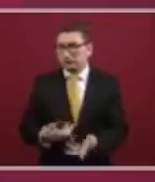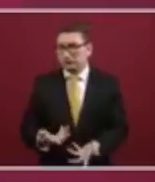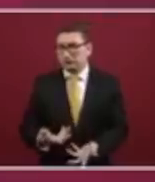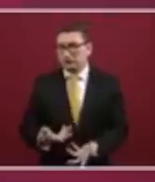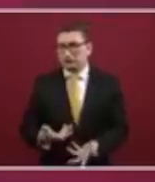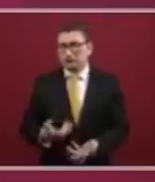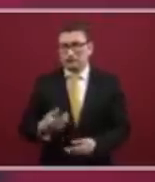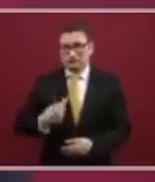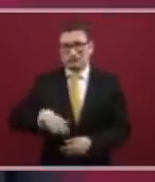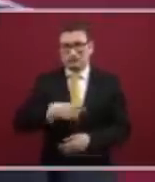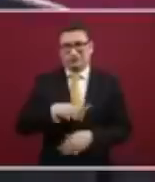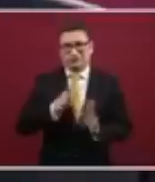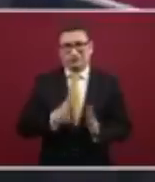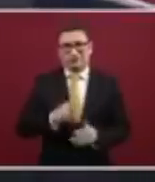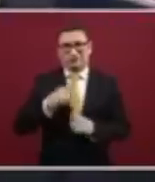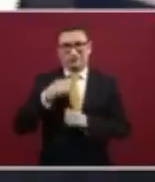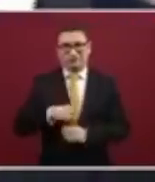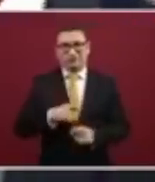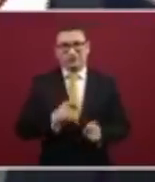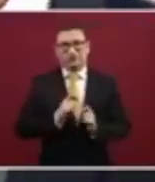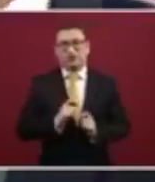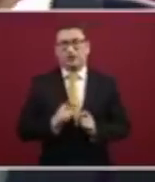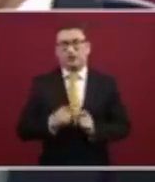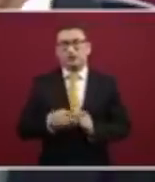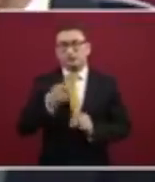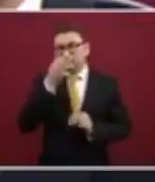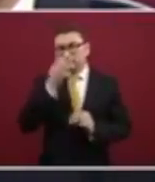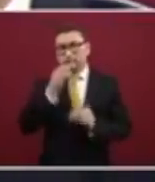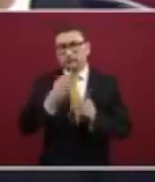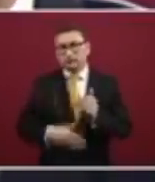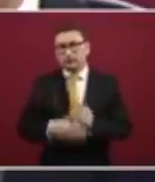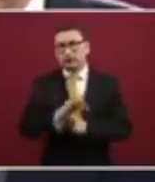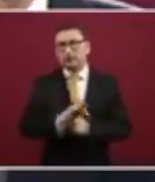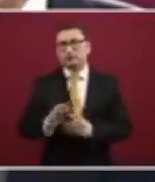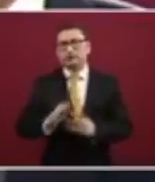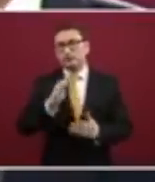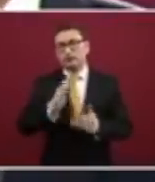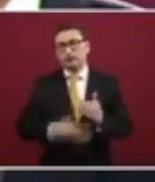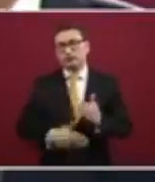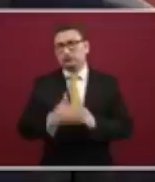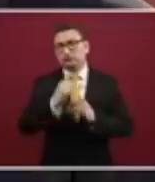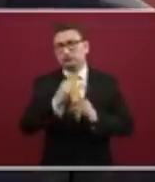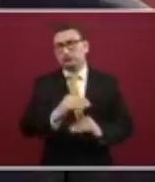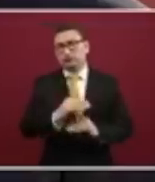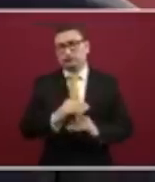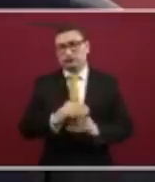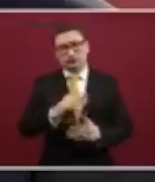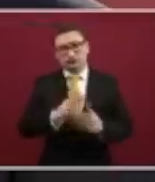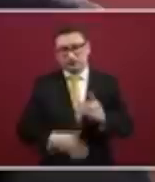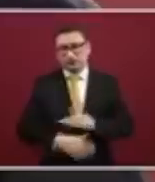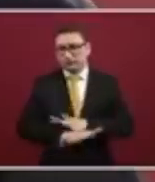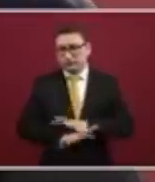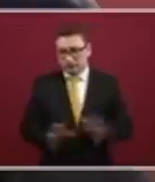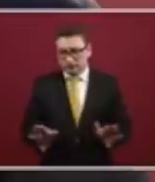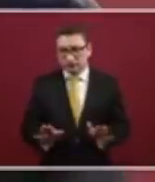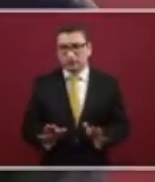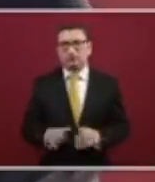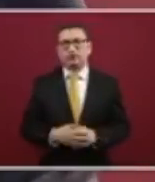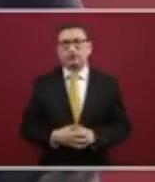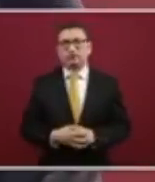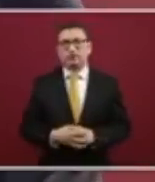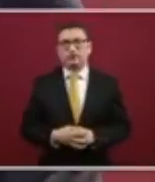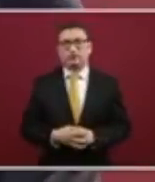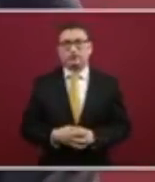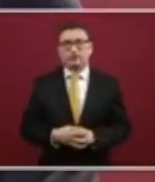que nosotros, porque se vence, y a partir de que ya se vence el